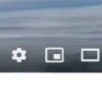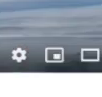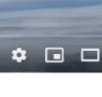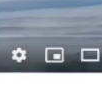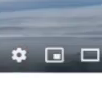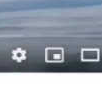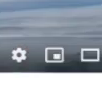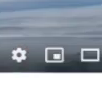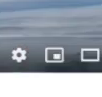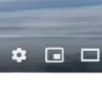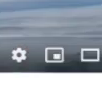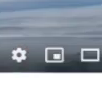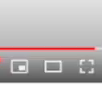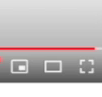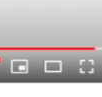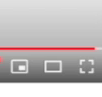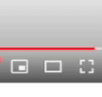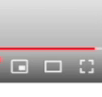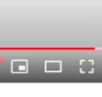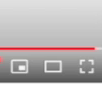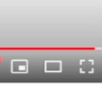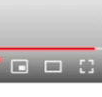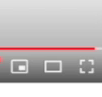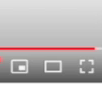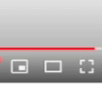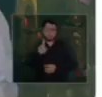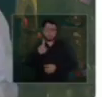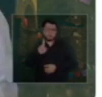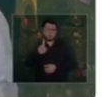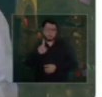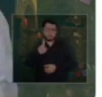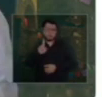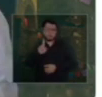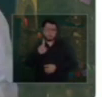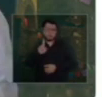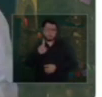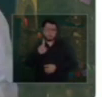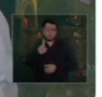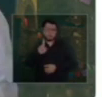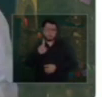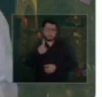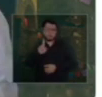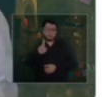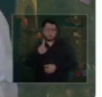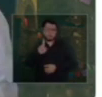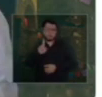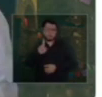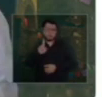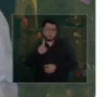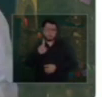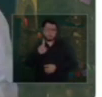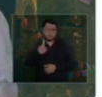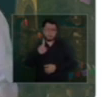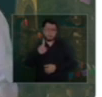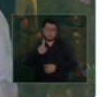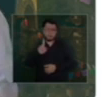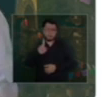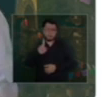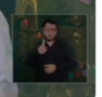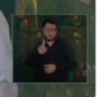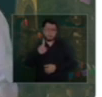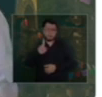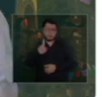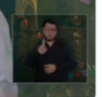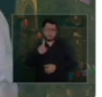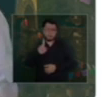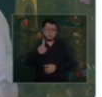del Amalgam Eagle, no basta. Hace falta que el presidente López Obrador tenga más